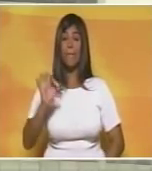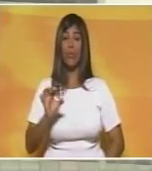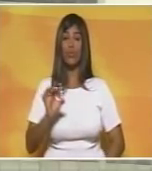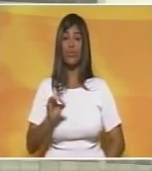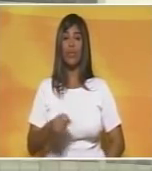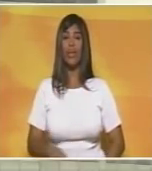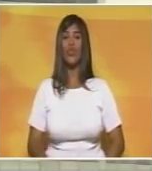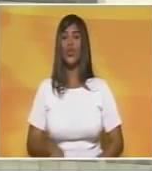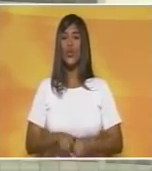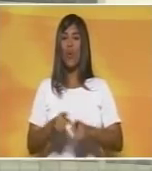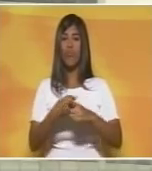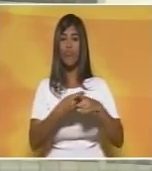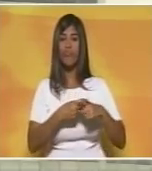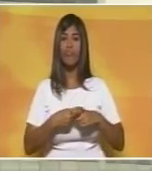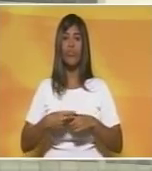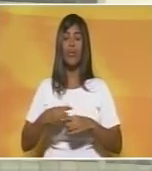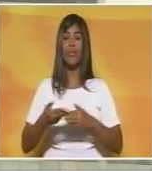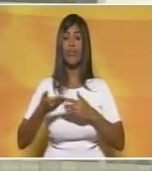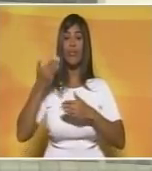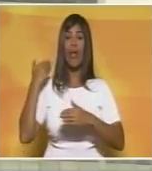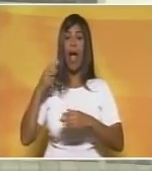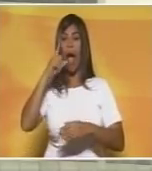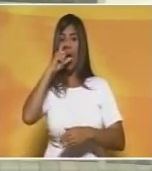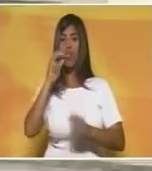respecto al dato de 2018.